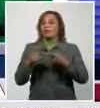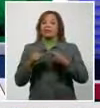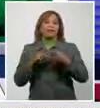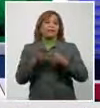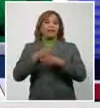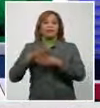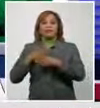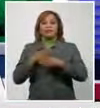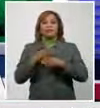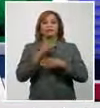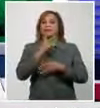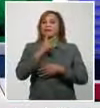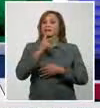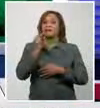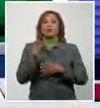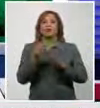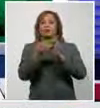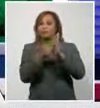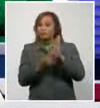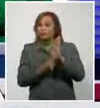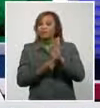en la atención, en el protocolo